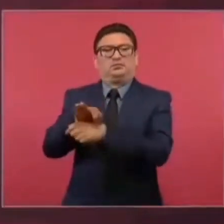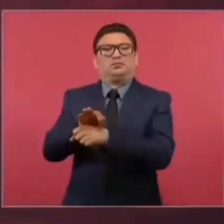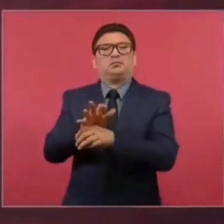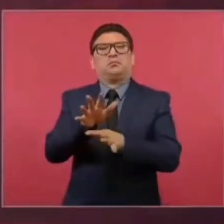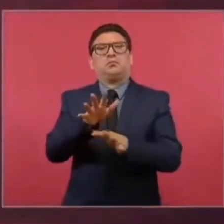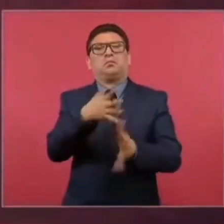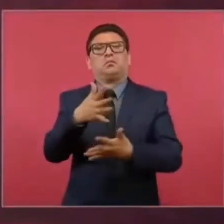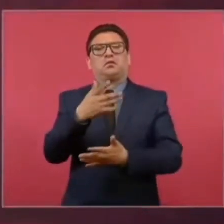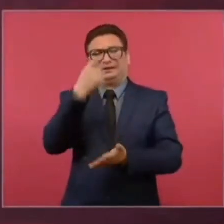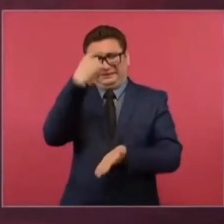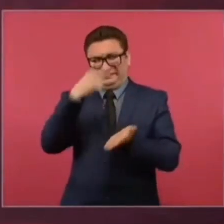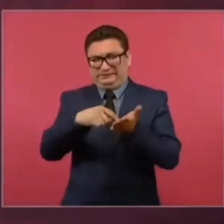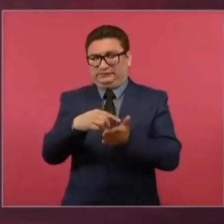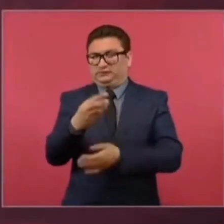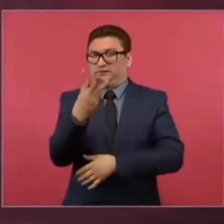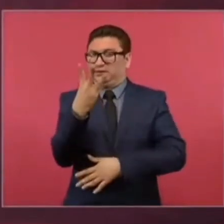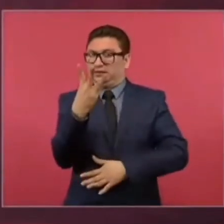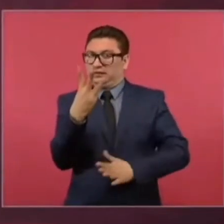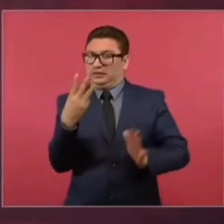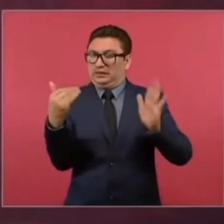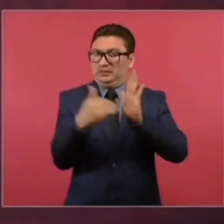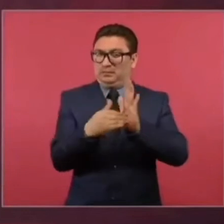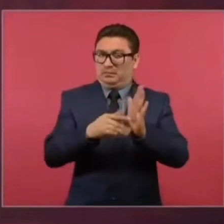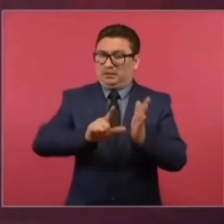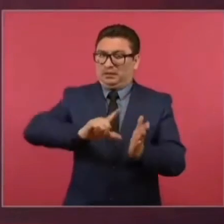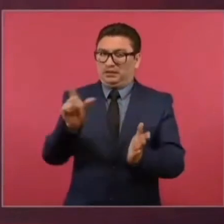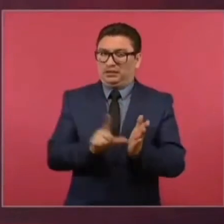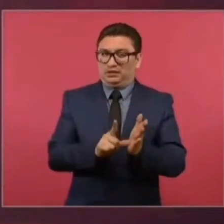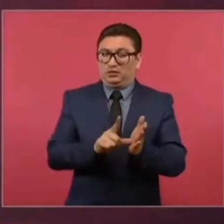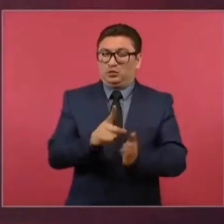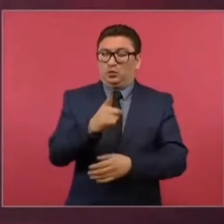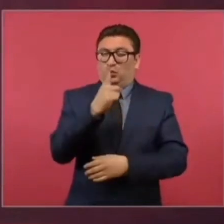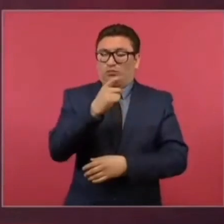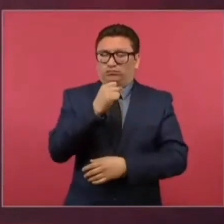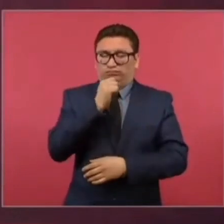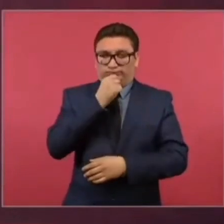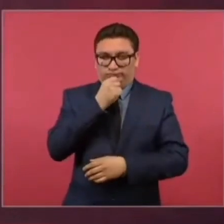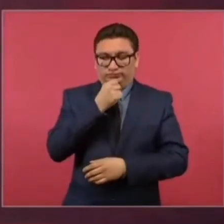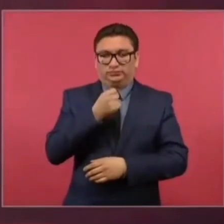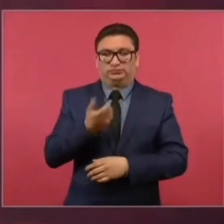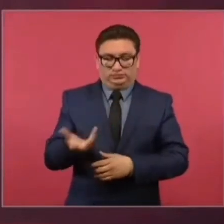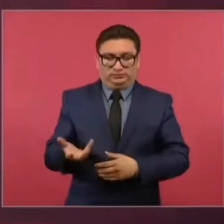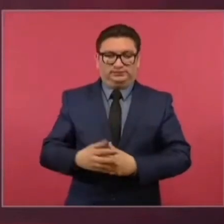creo que 3,000 litros por segundo